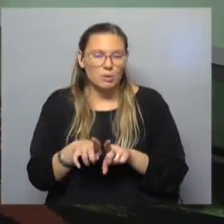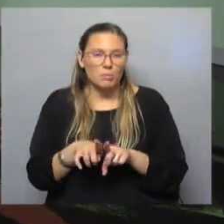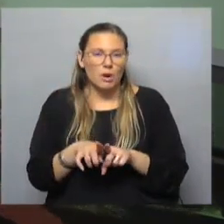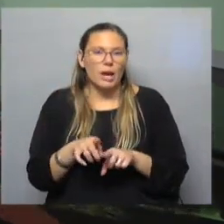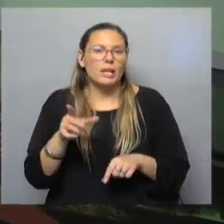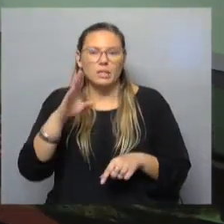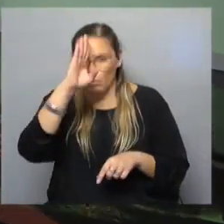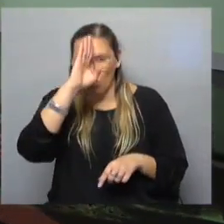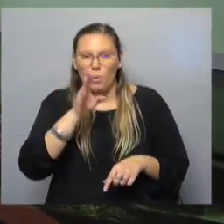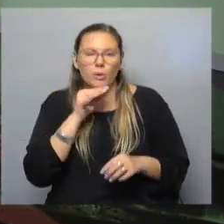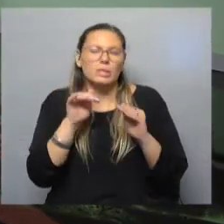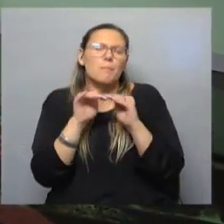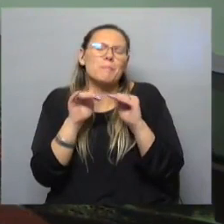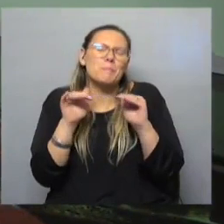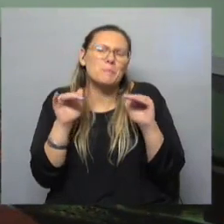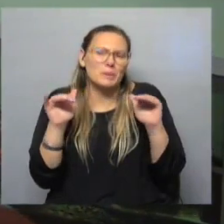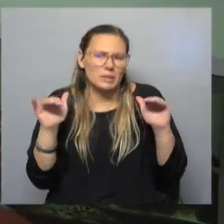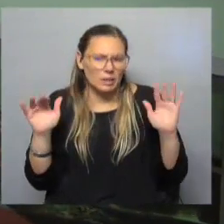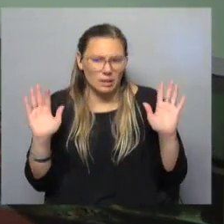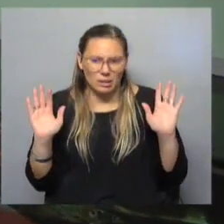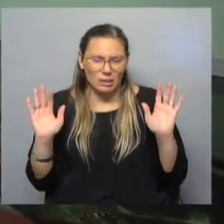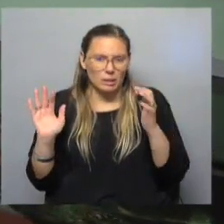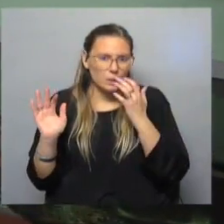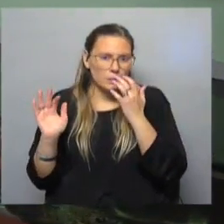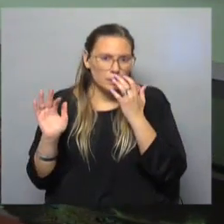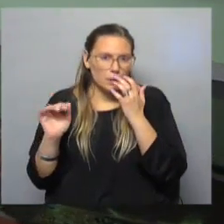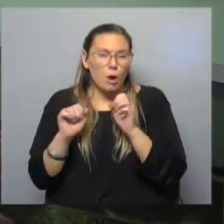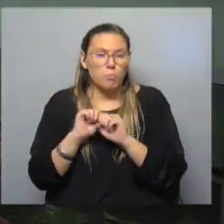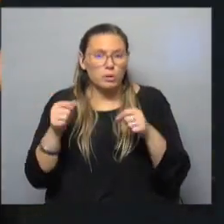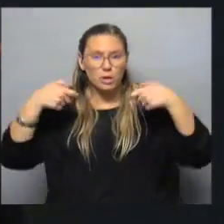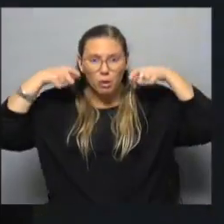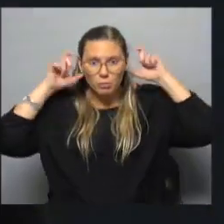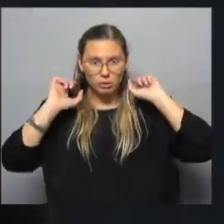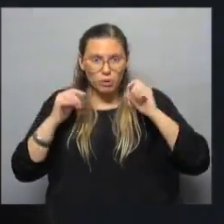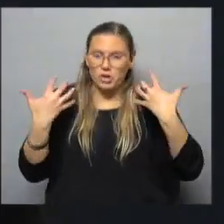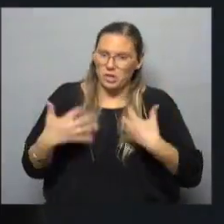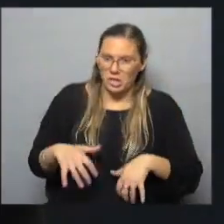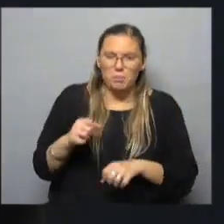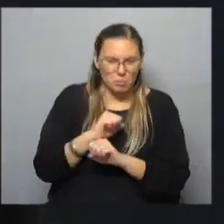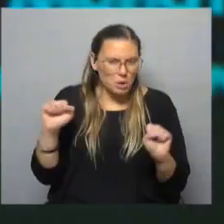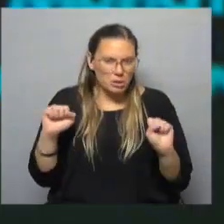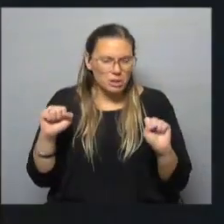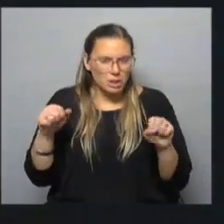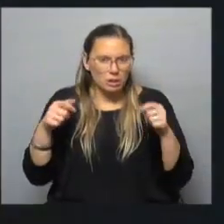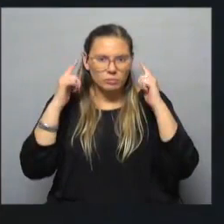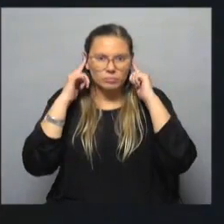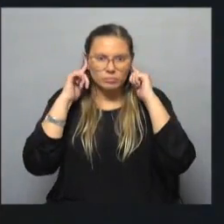una hipoacusia súper moderada. Ah, moderada. Súper moderada, sí. Ta. Él podría usar audífonos, aunque no quiere. Ay,